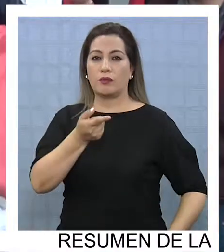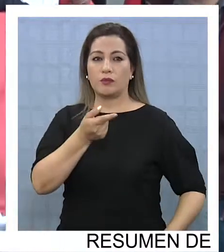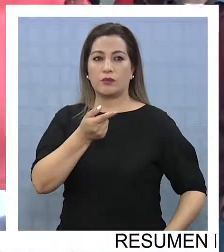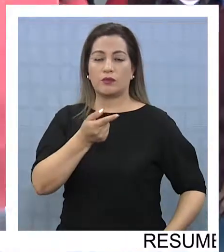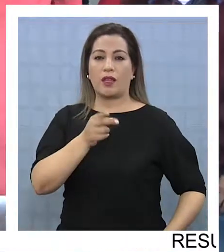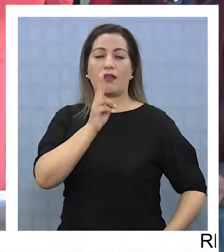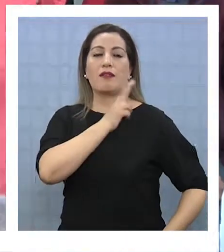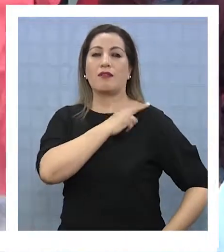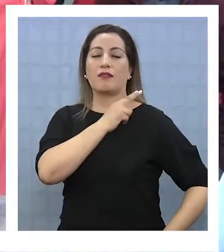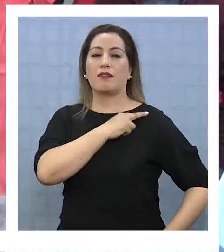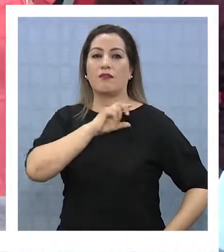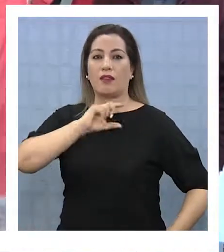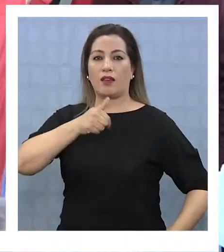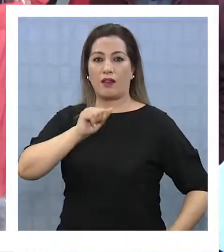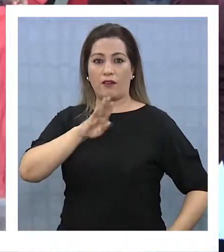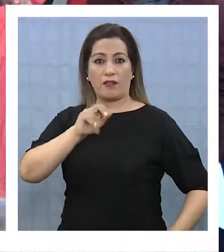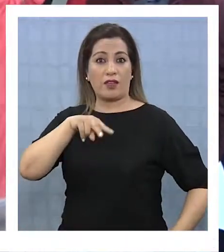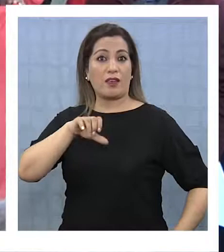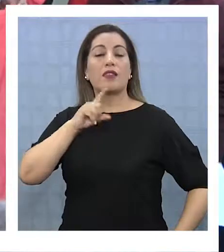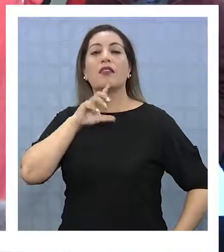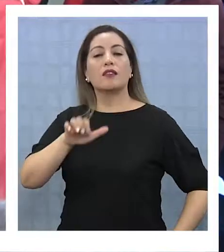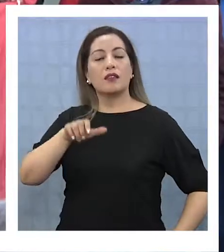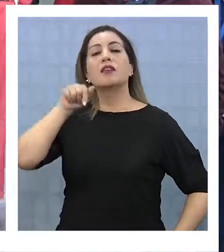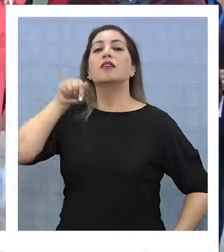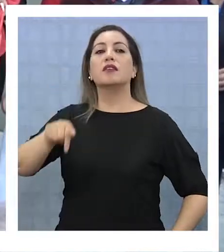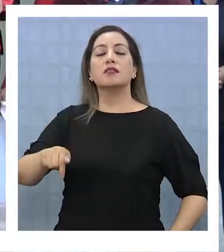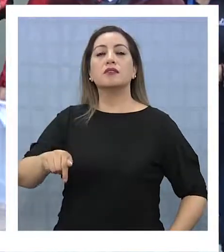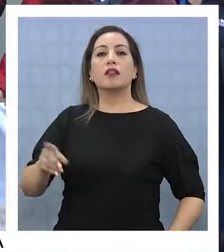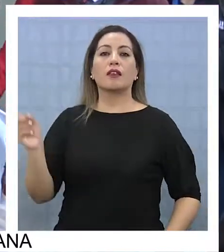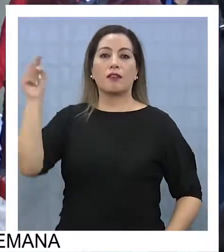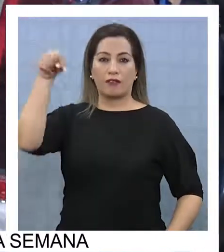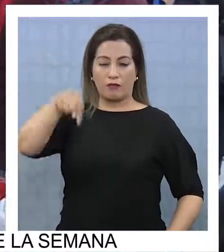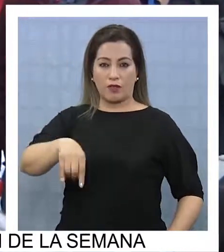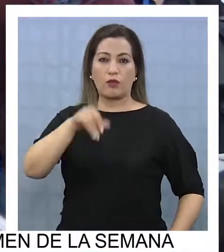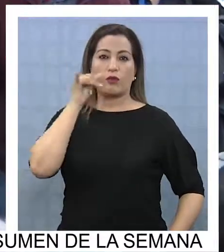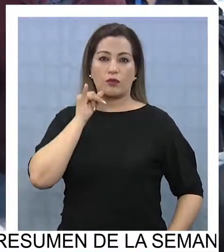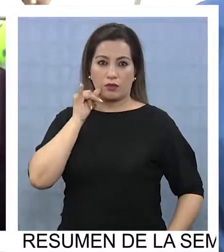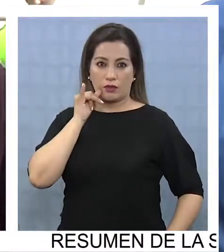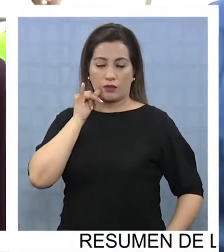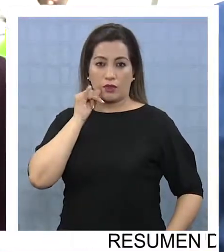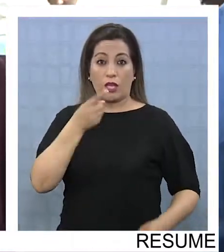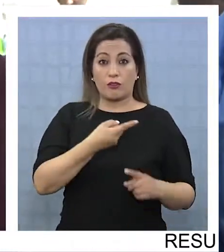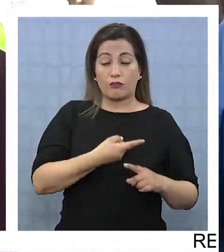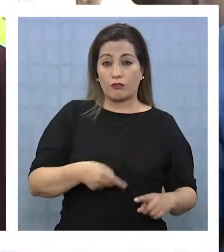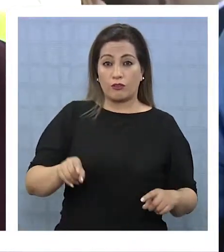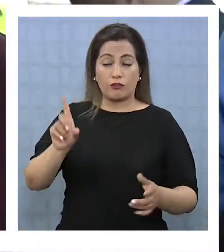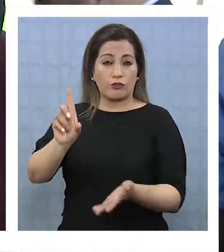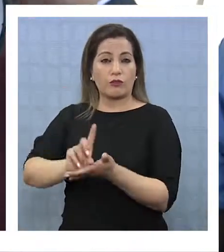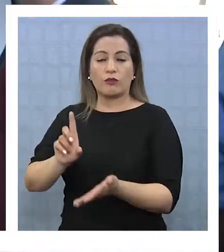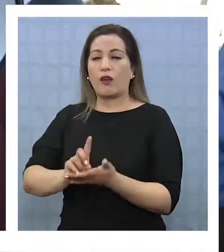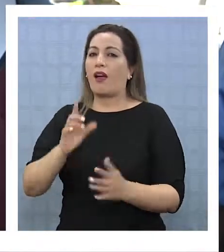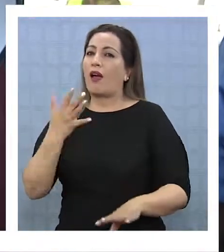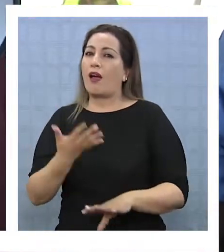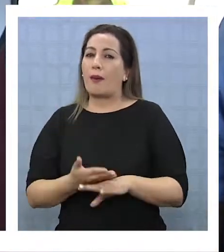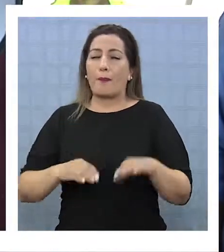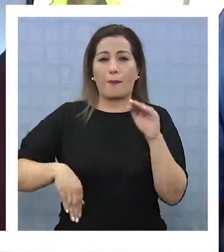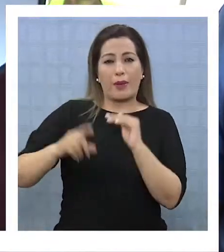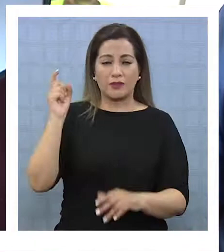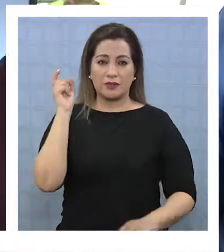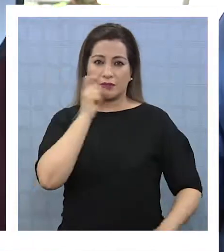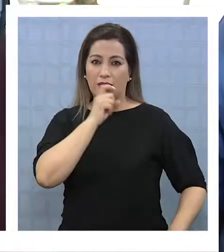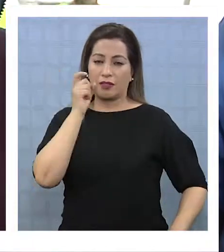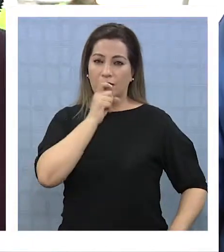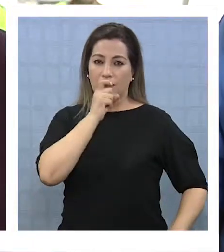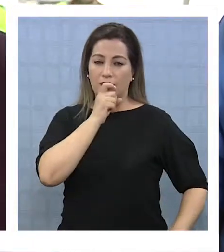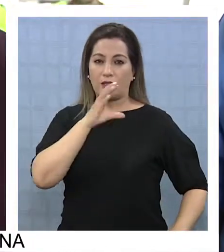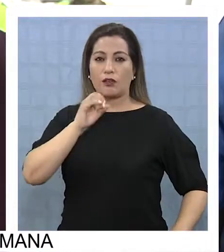través del jefe de Gabinete de Contraloría Nacional de visita en la región. En otros sectores surgen más críticas al